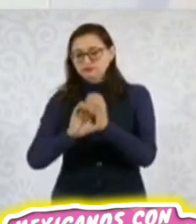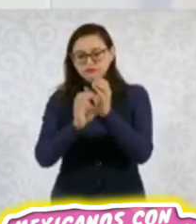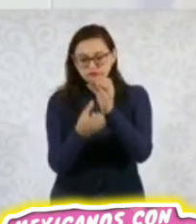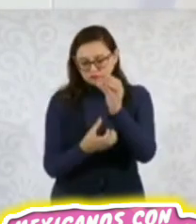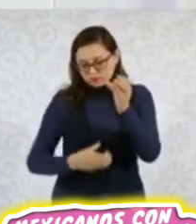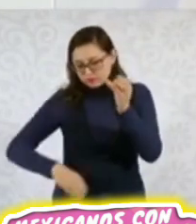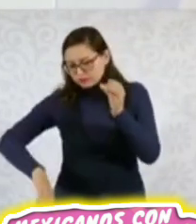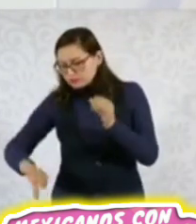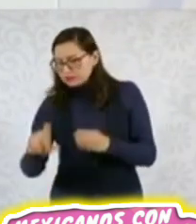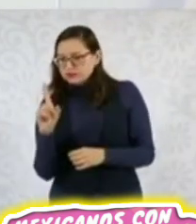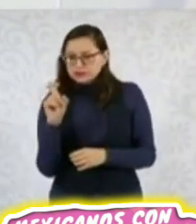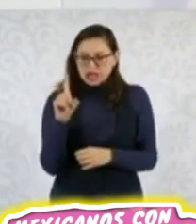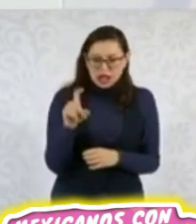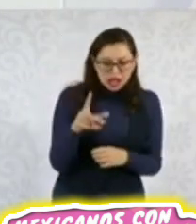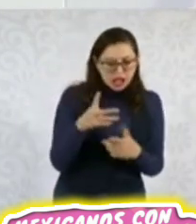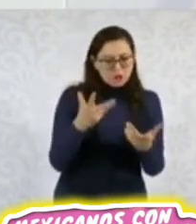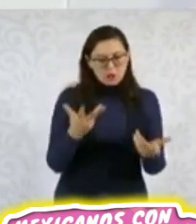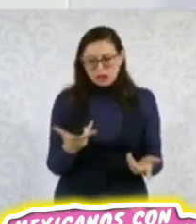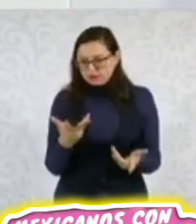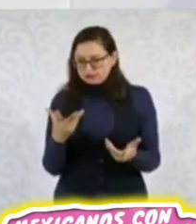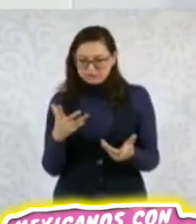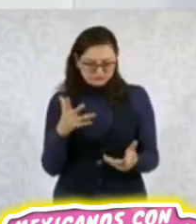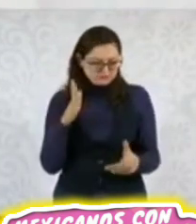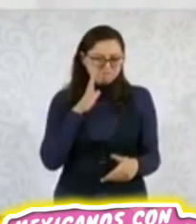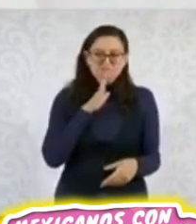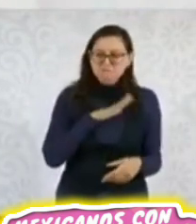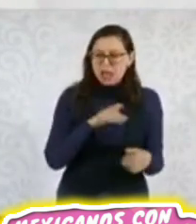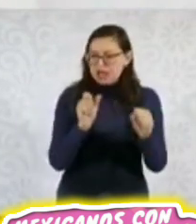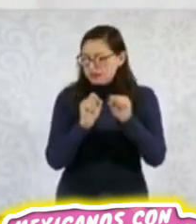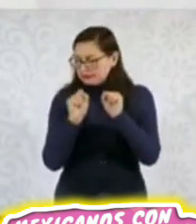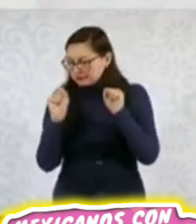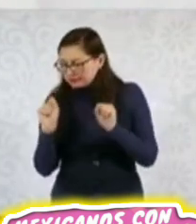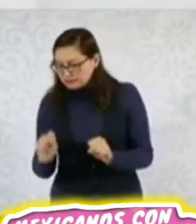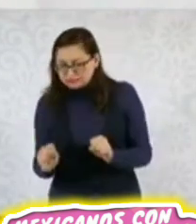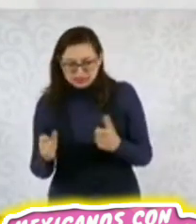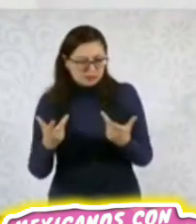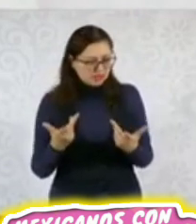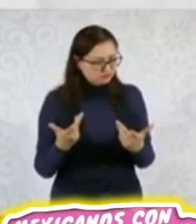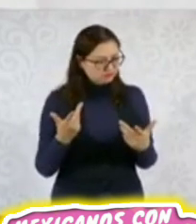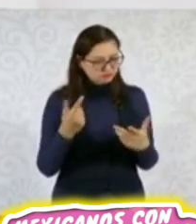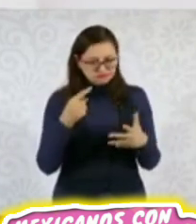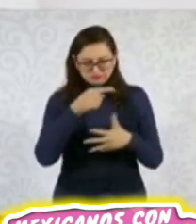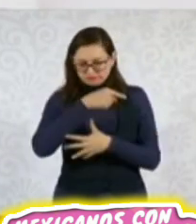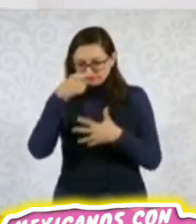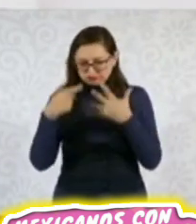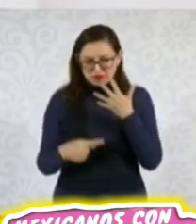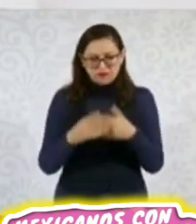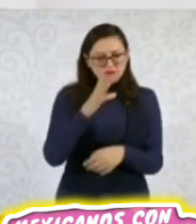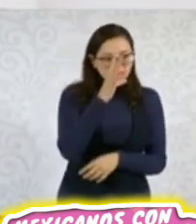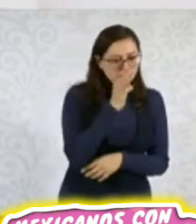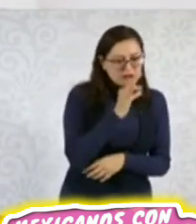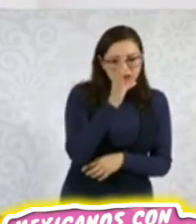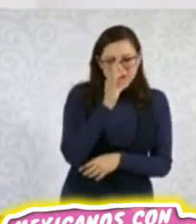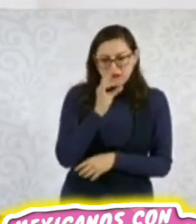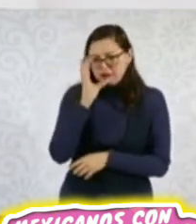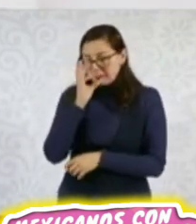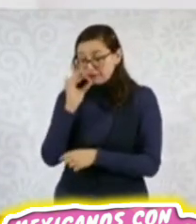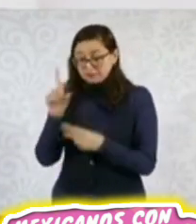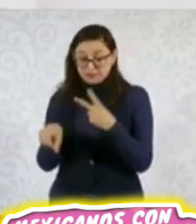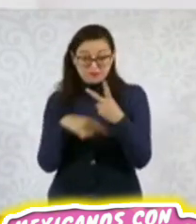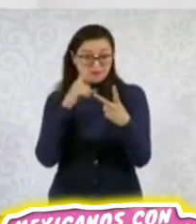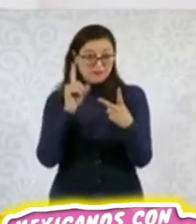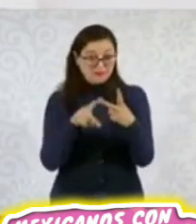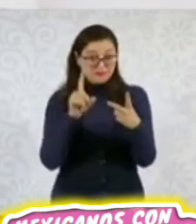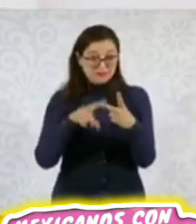fuentes, el reciclamiento de agua o el tratamiento de agua y también pues todo el sistema de